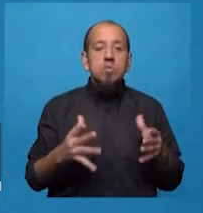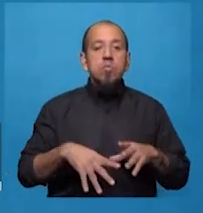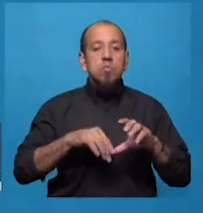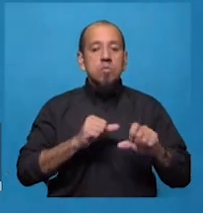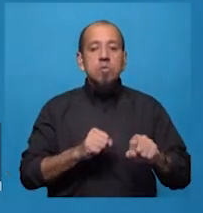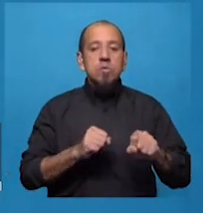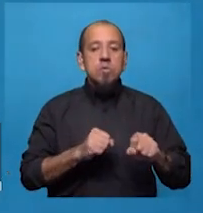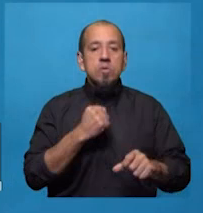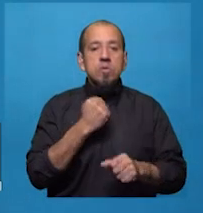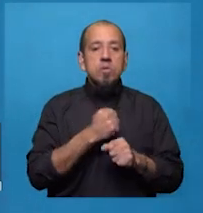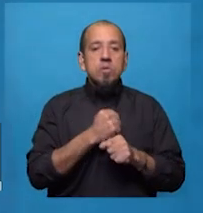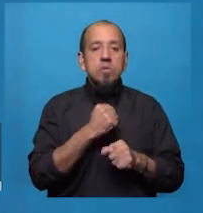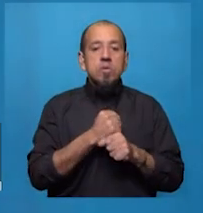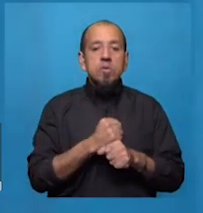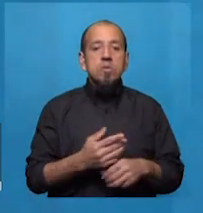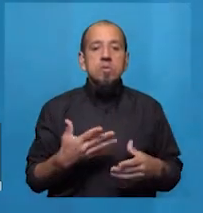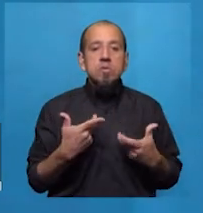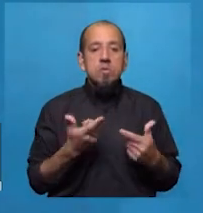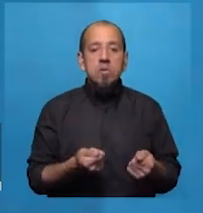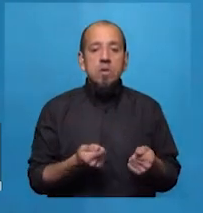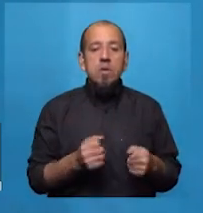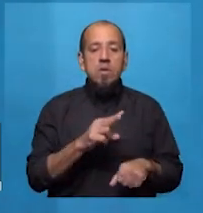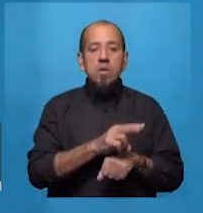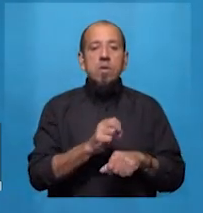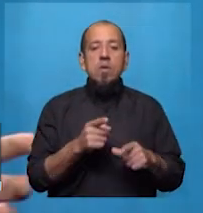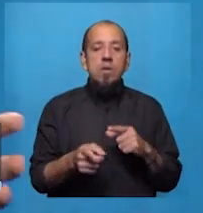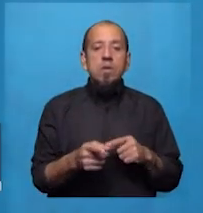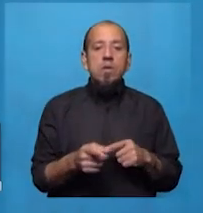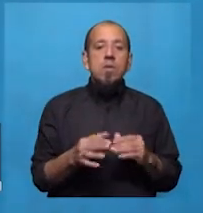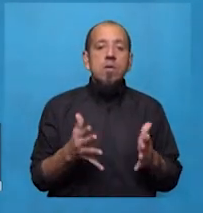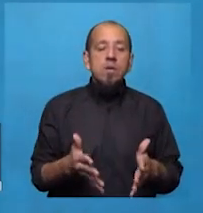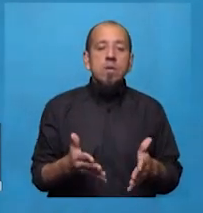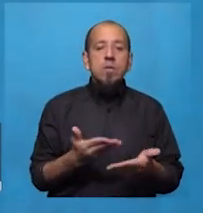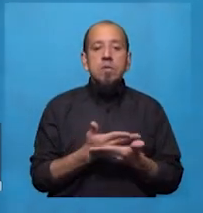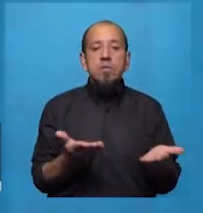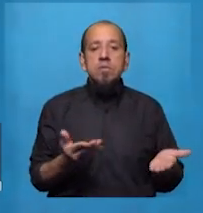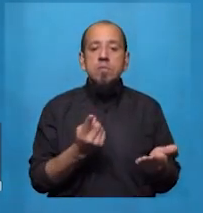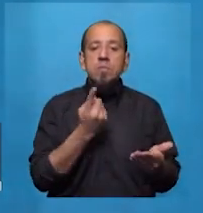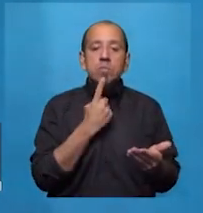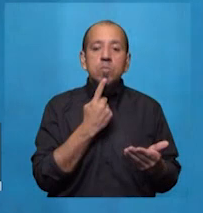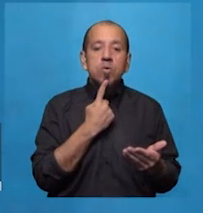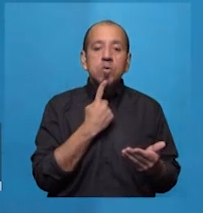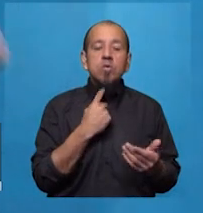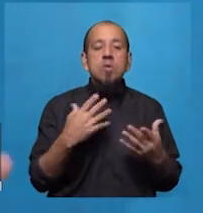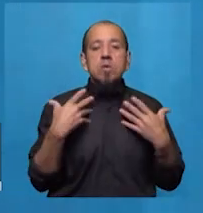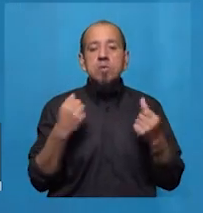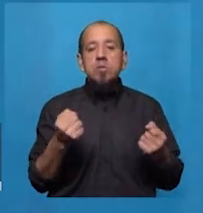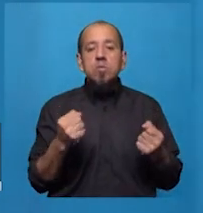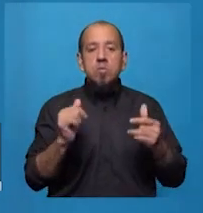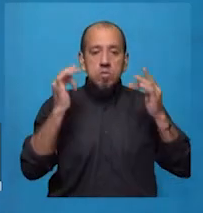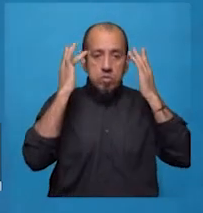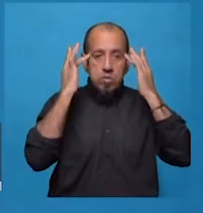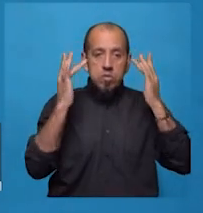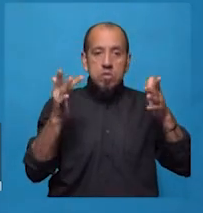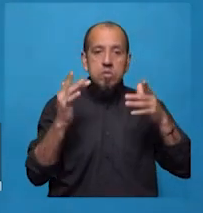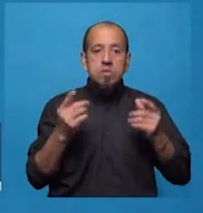trabajando apoyando a la unidad de víctimas de fiscalía pero también con un amplio dispositivo de políticas de salud políticas educativas